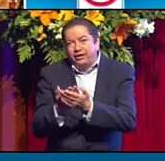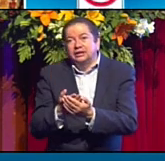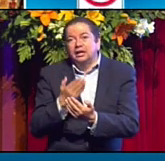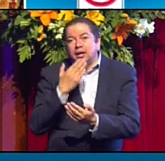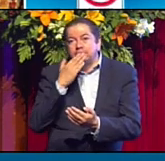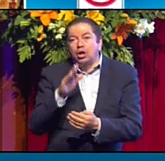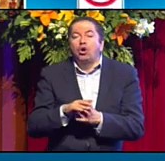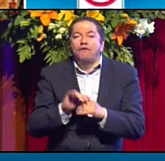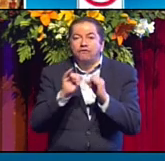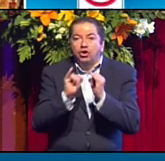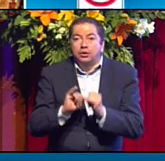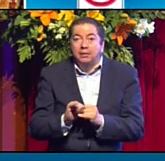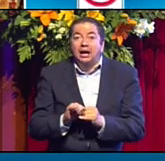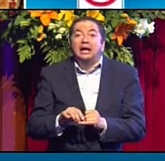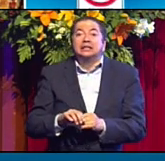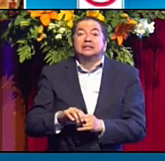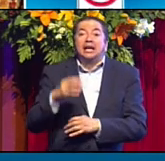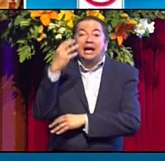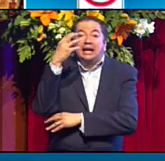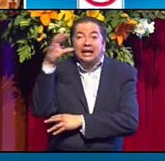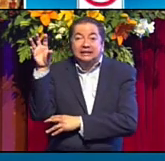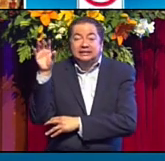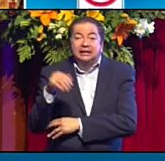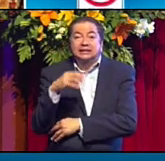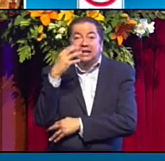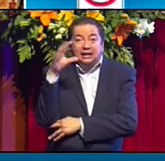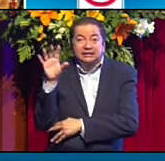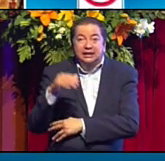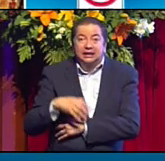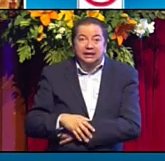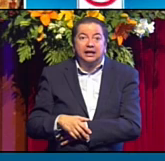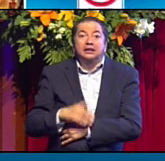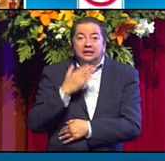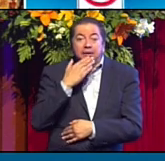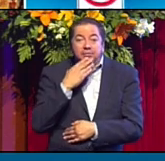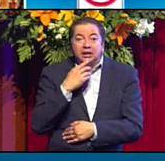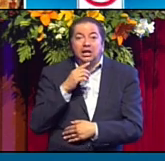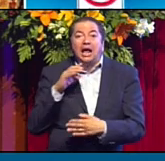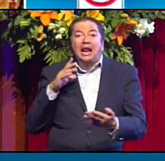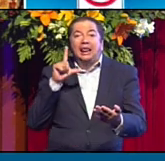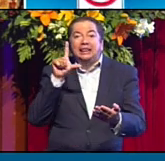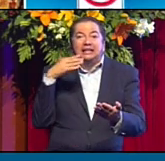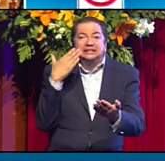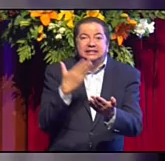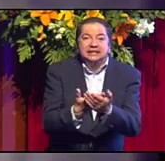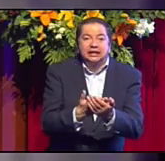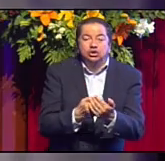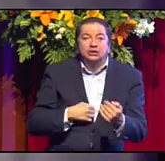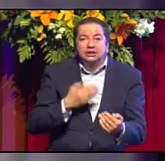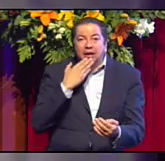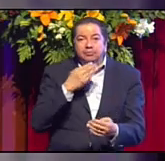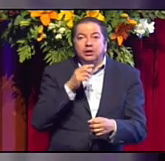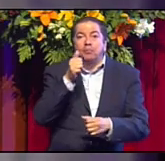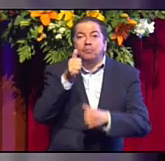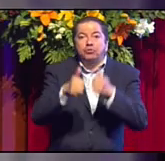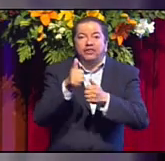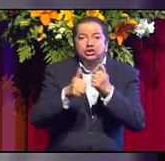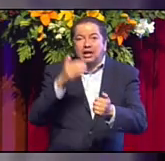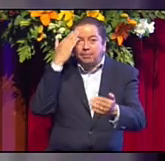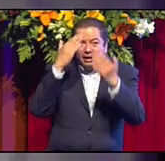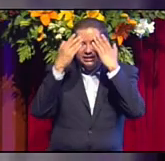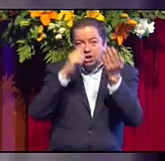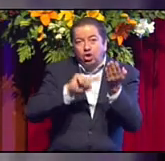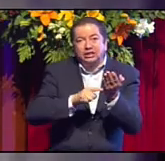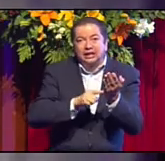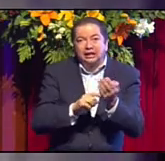municipio de La Serena creo que hizo una licitación y se declaró desierta. No se presentaron profesionales para el psicotécnico. Es un gran problema.